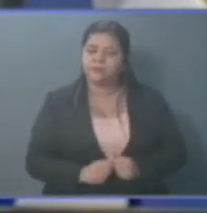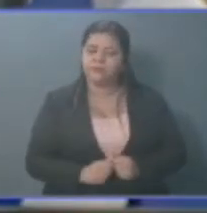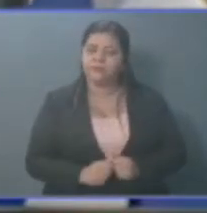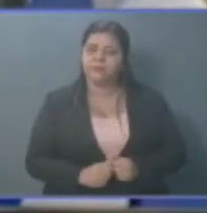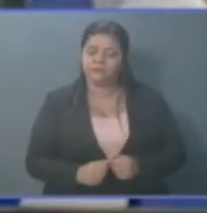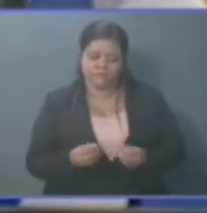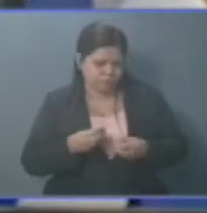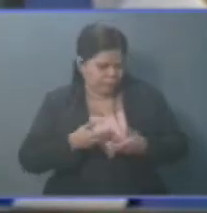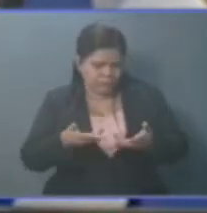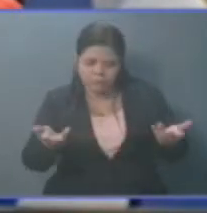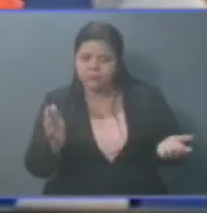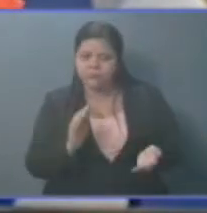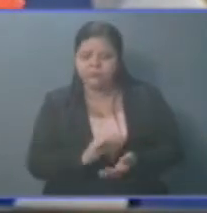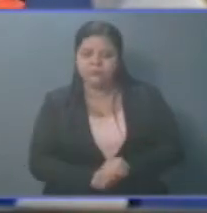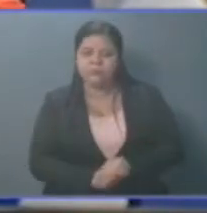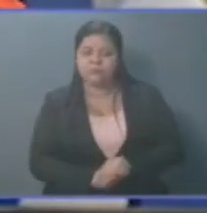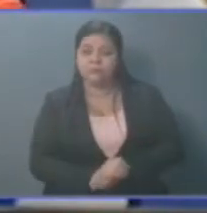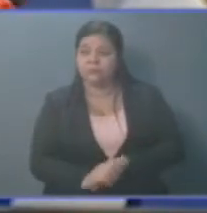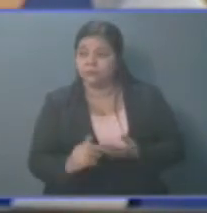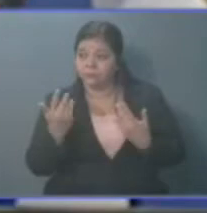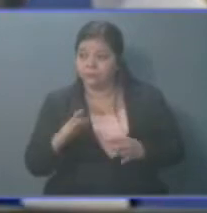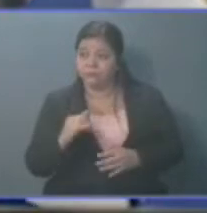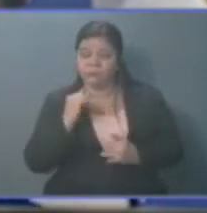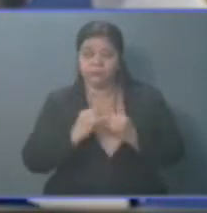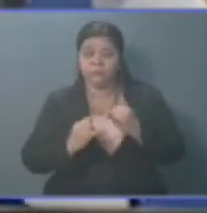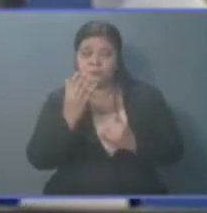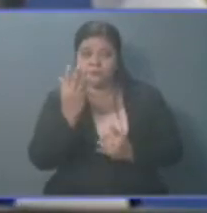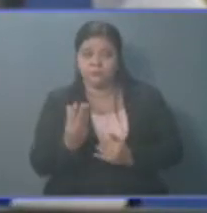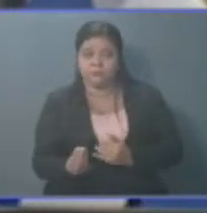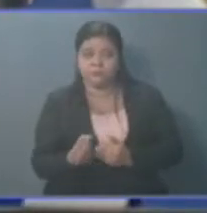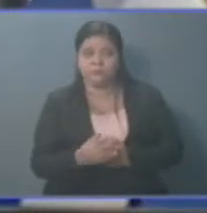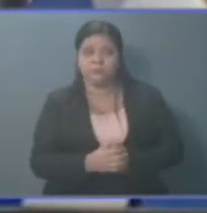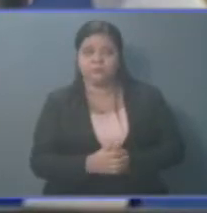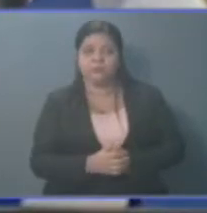a disposición. Eso ha salido en los últimos días.